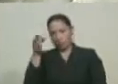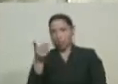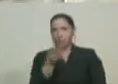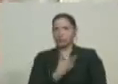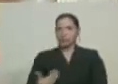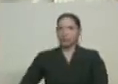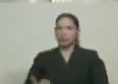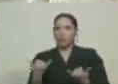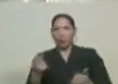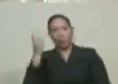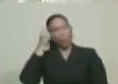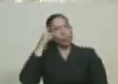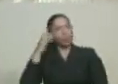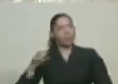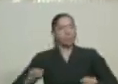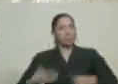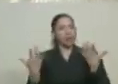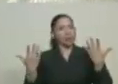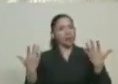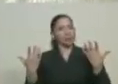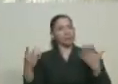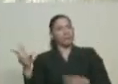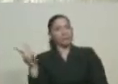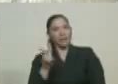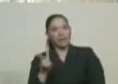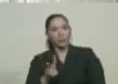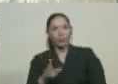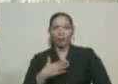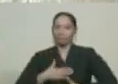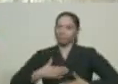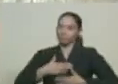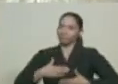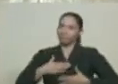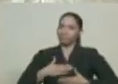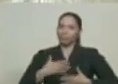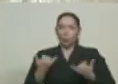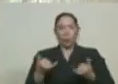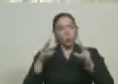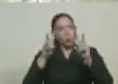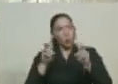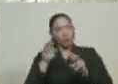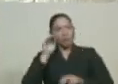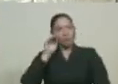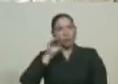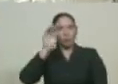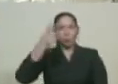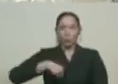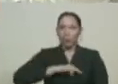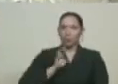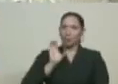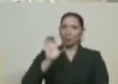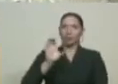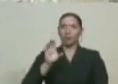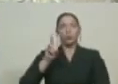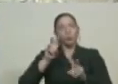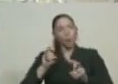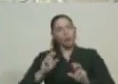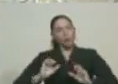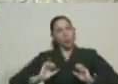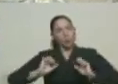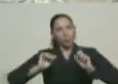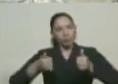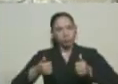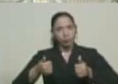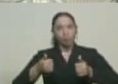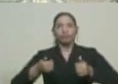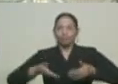Un día de esperanza para Venezuela. Un día que marca un nuevo futuro para nuestra patria. Un nuevo comienzo. Un